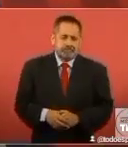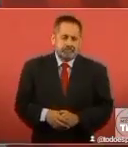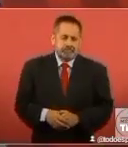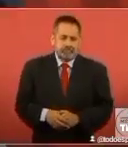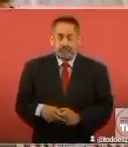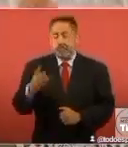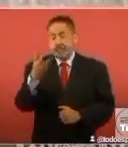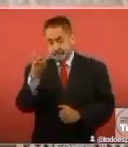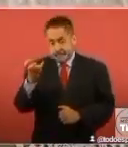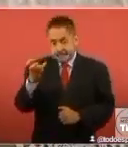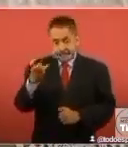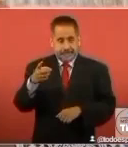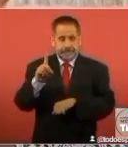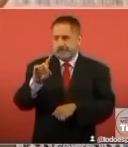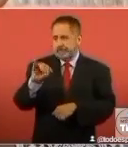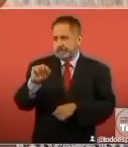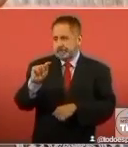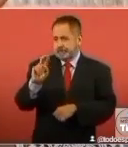Y de los 300 distritos,